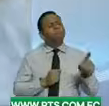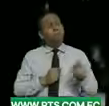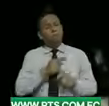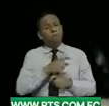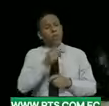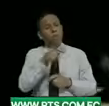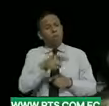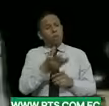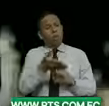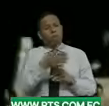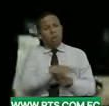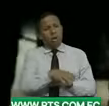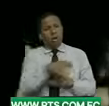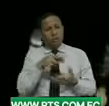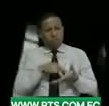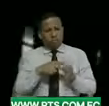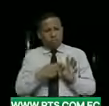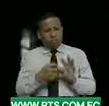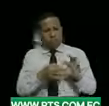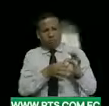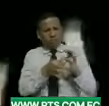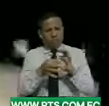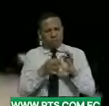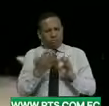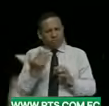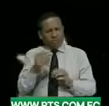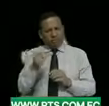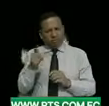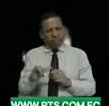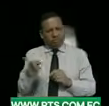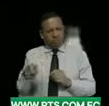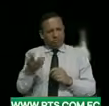tiene parentesco con una víctima de una muerte violenta?